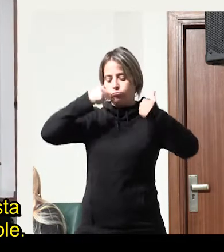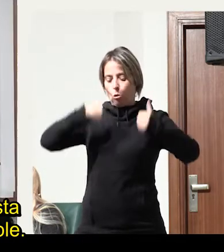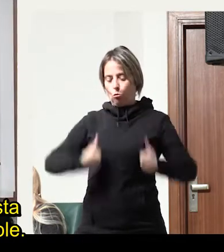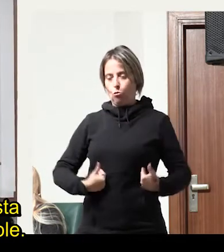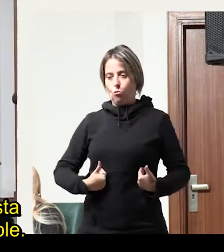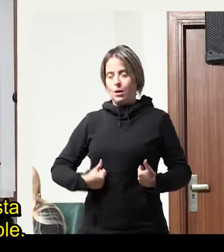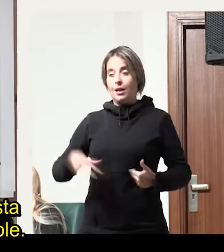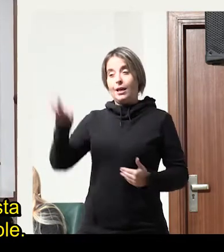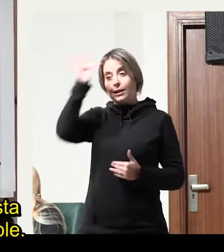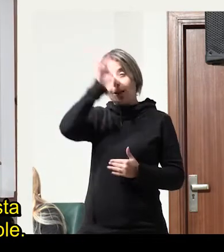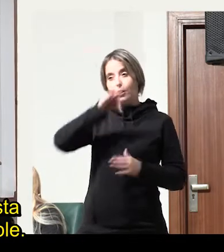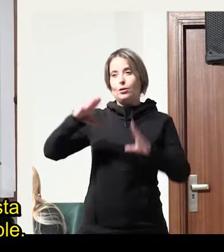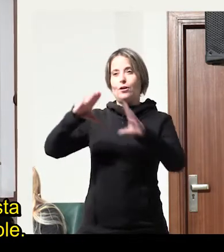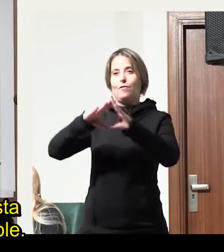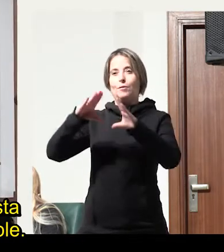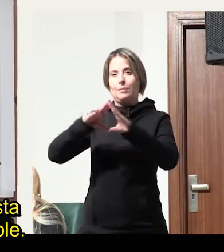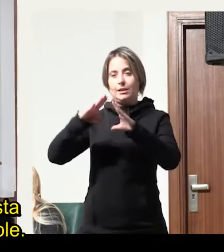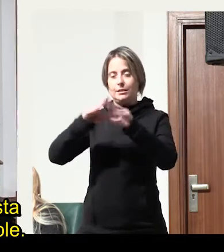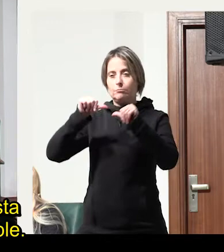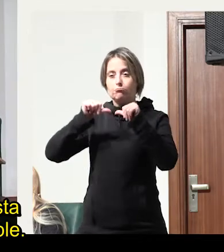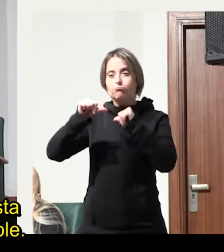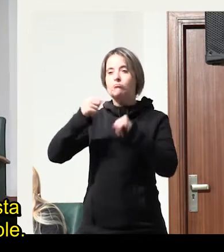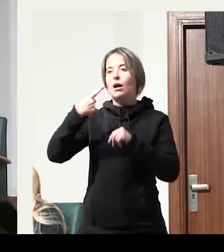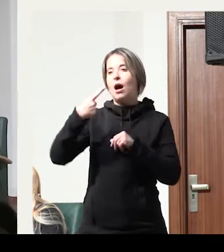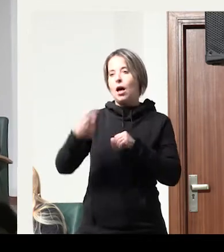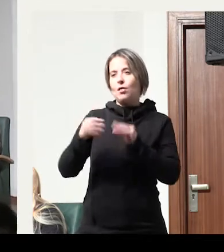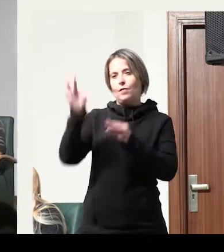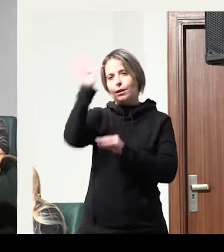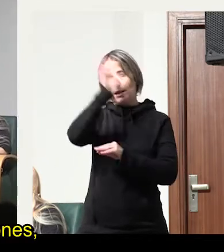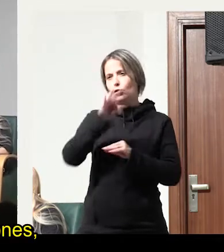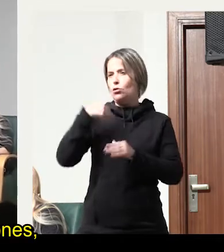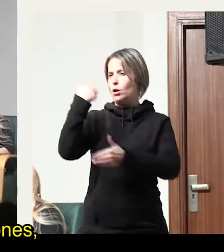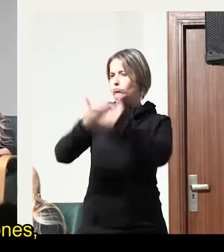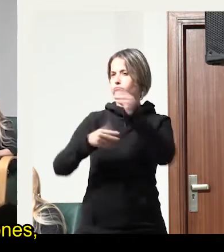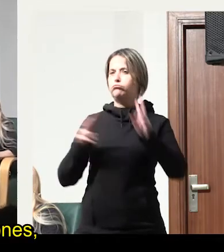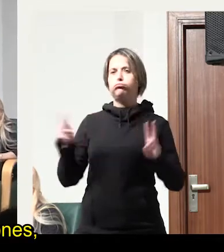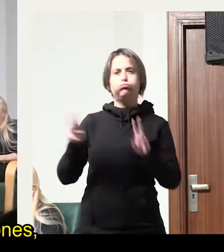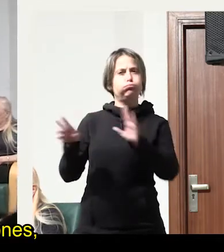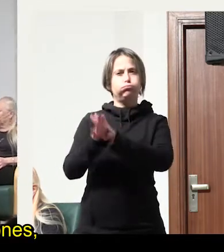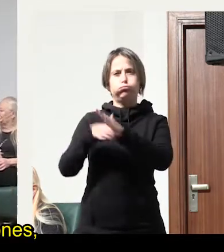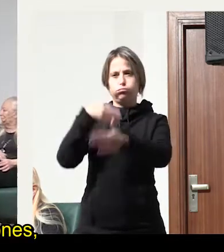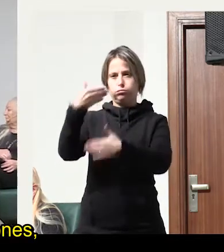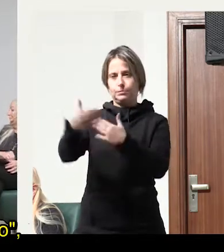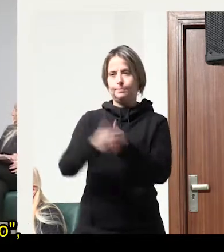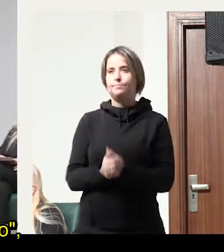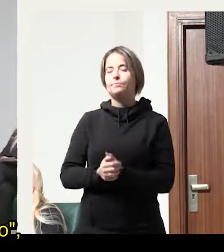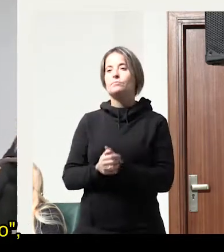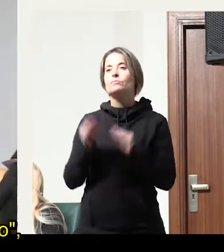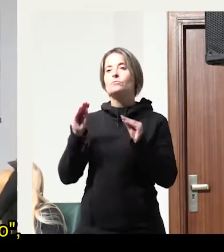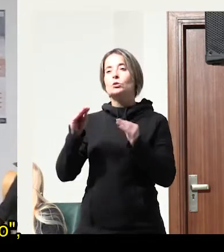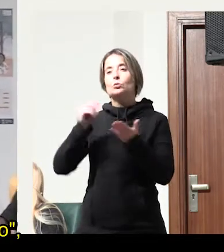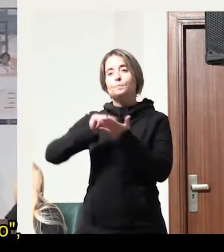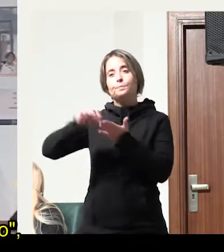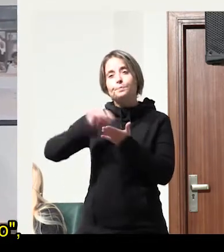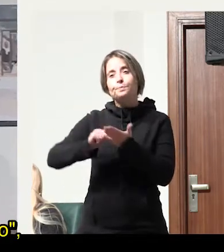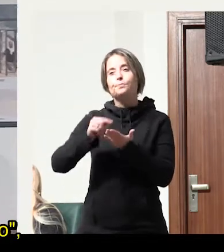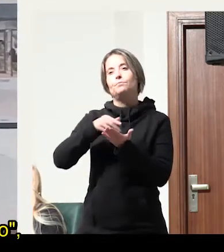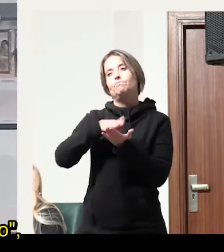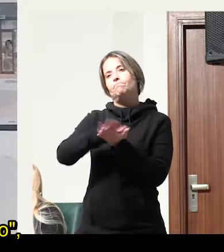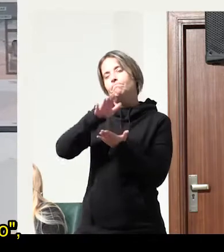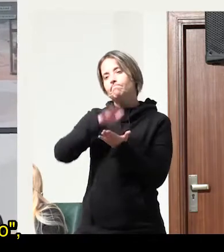feminista relevante, necesaria e imparable. Entre sus numerosas publicaciones destacan algunas